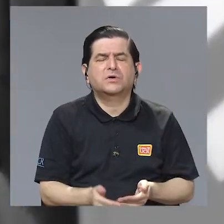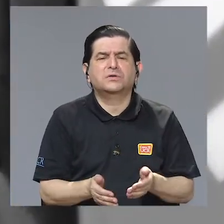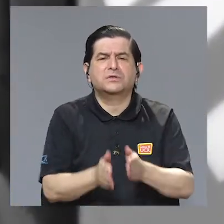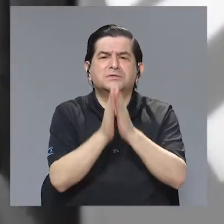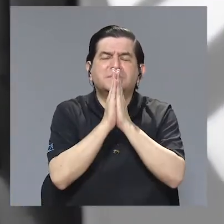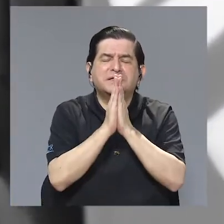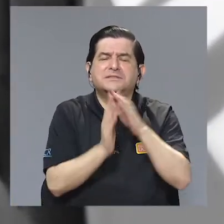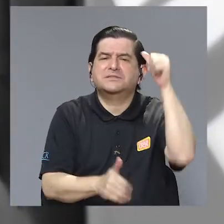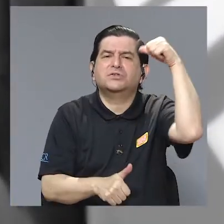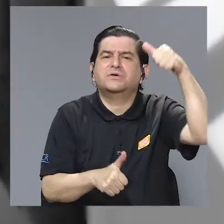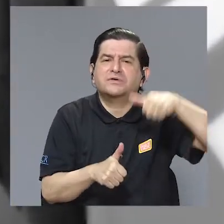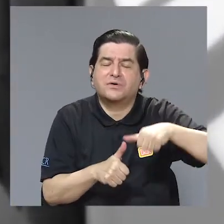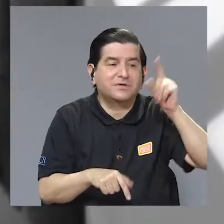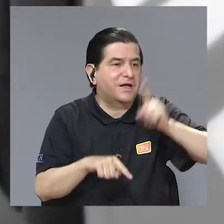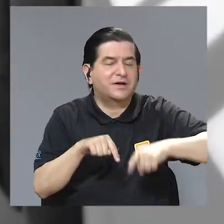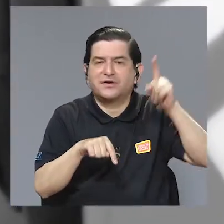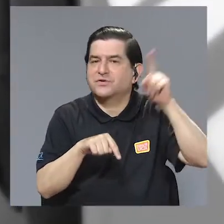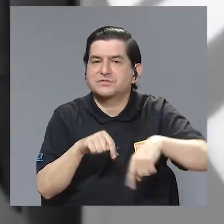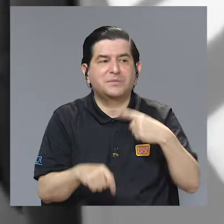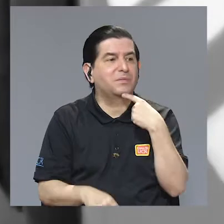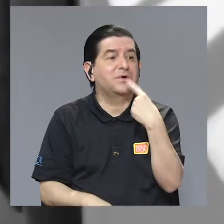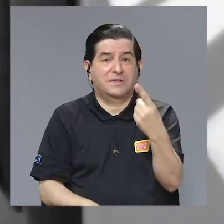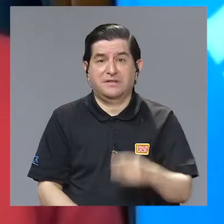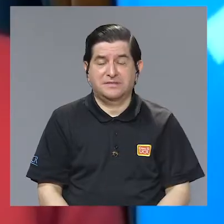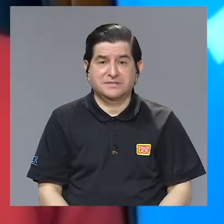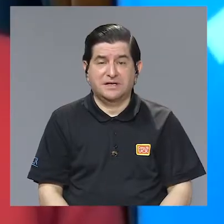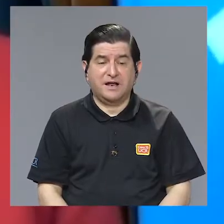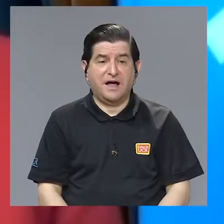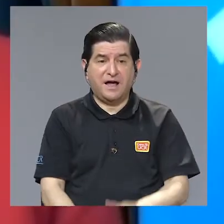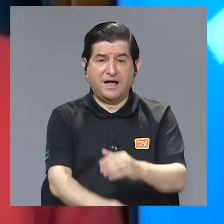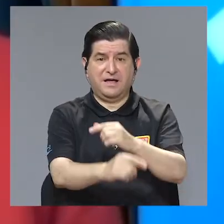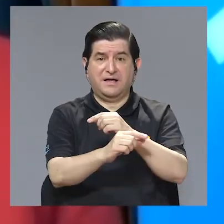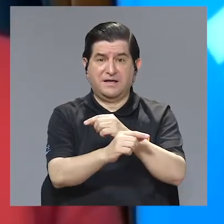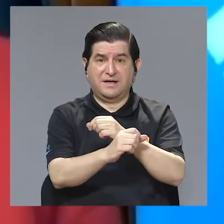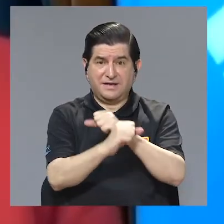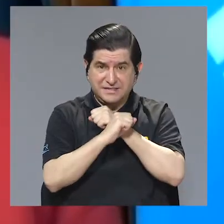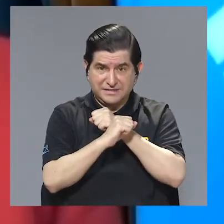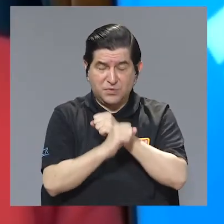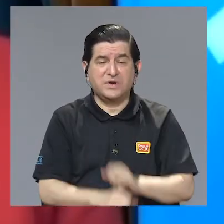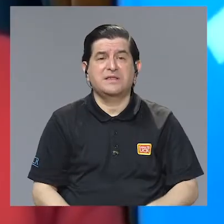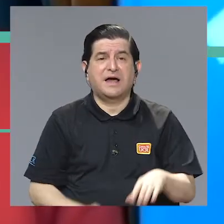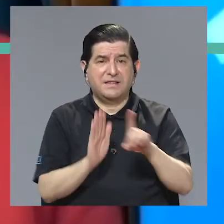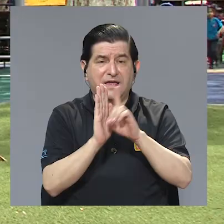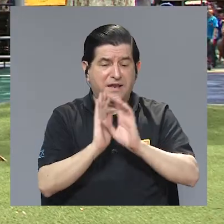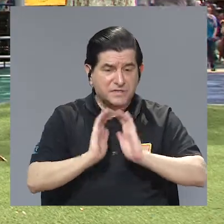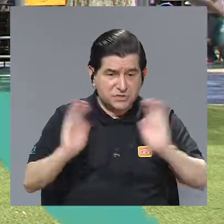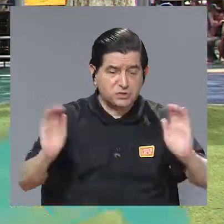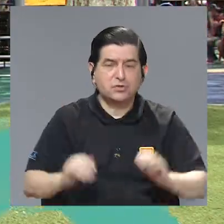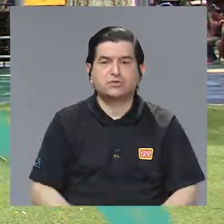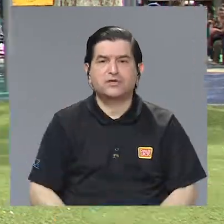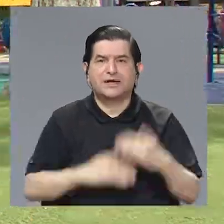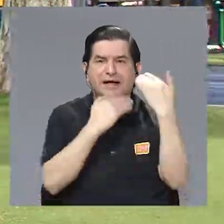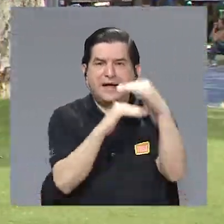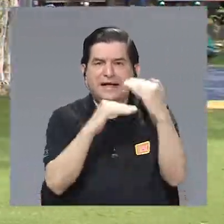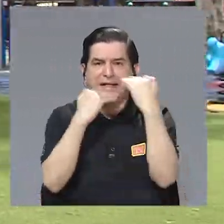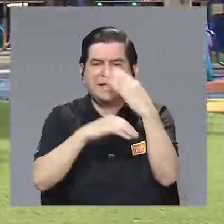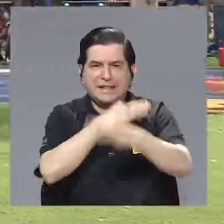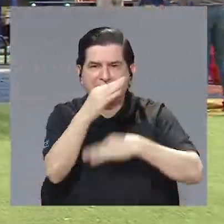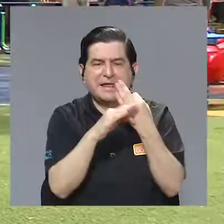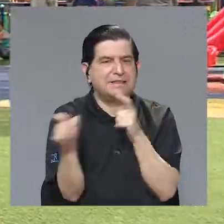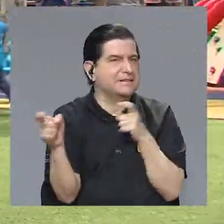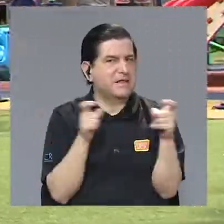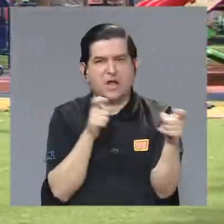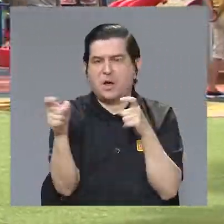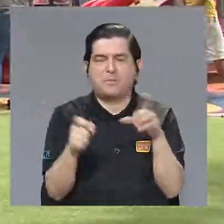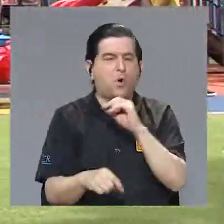es un llamado a recordar que no se puede alegar, cuando se garantizan los derechos de los niños y niñas, restricciones de